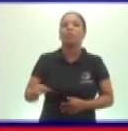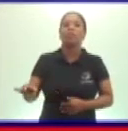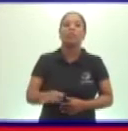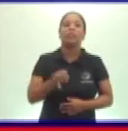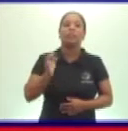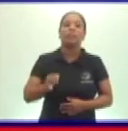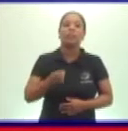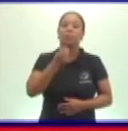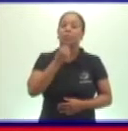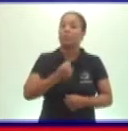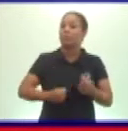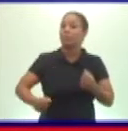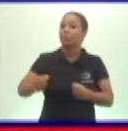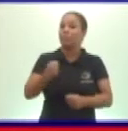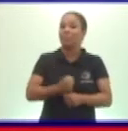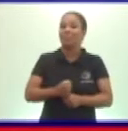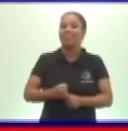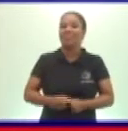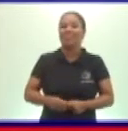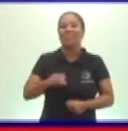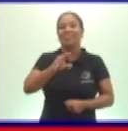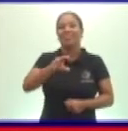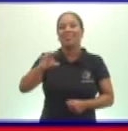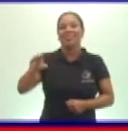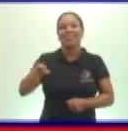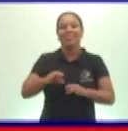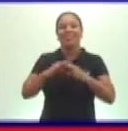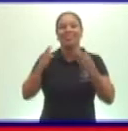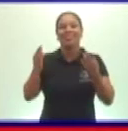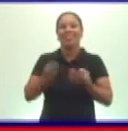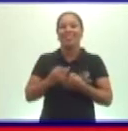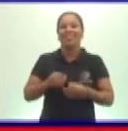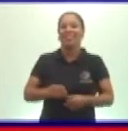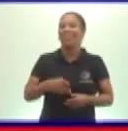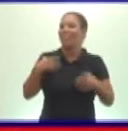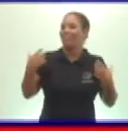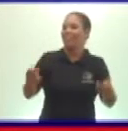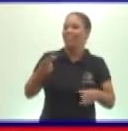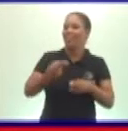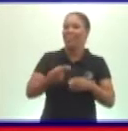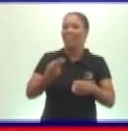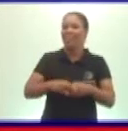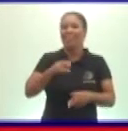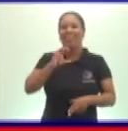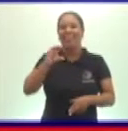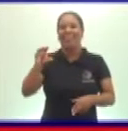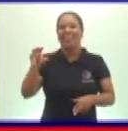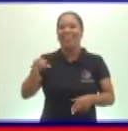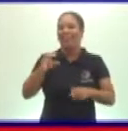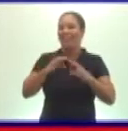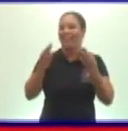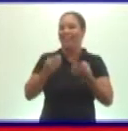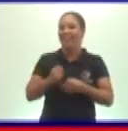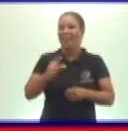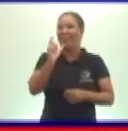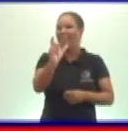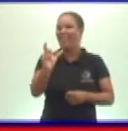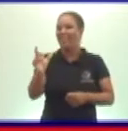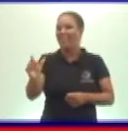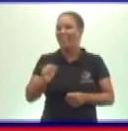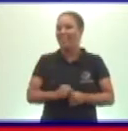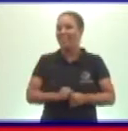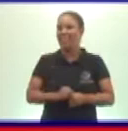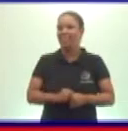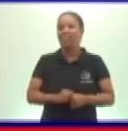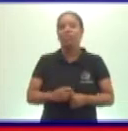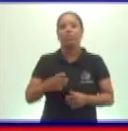hacer uso de los textos de la biblioteca familiar. ¿A qué le llamamos biblioteca familiar? A esos pequeños rincones de